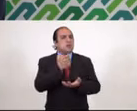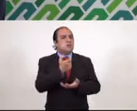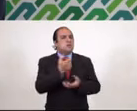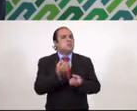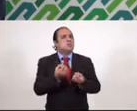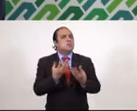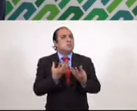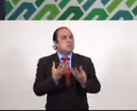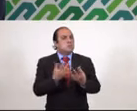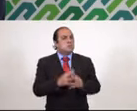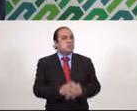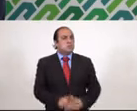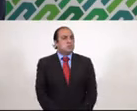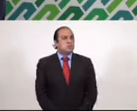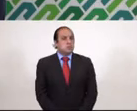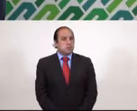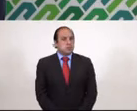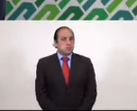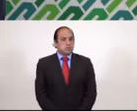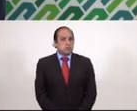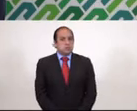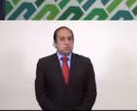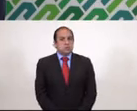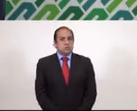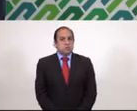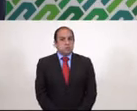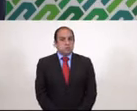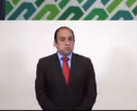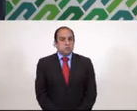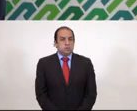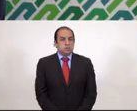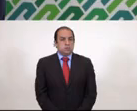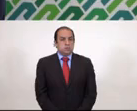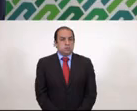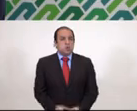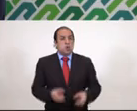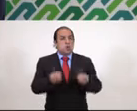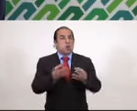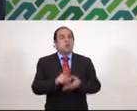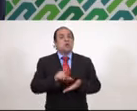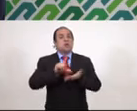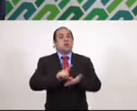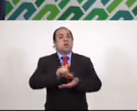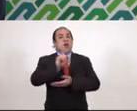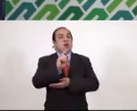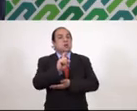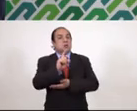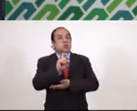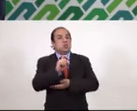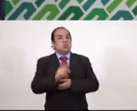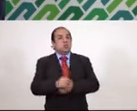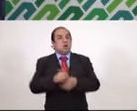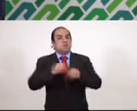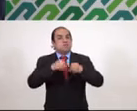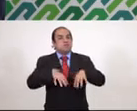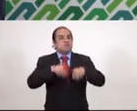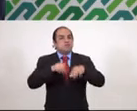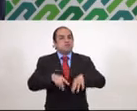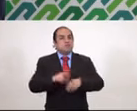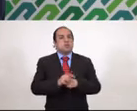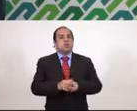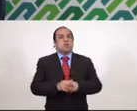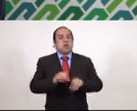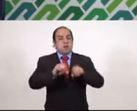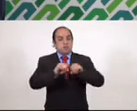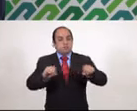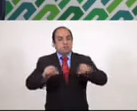económico, ¿a cuánto habrá ascendido? ¿Cuántos litros de agua se habrán perdido durante el lapso que